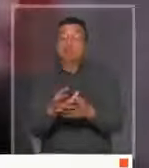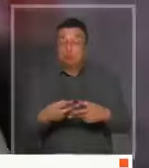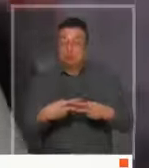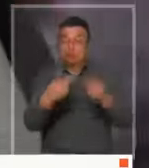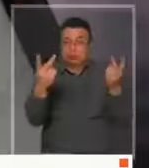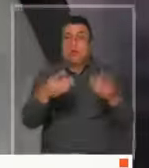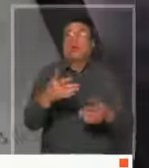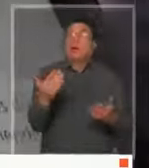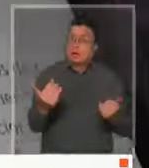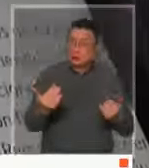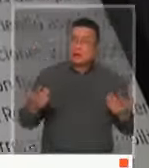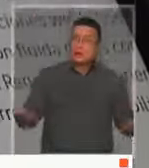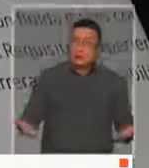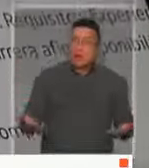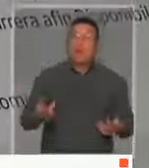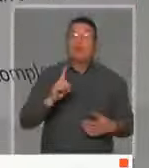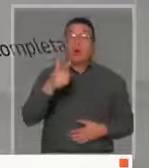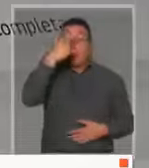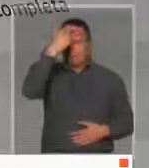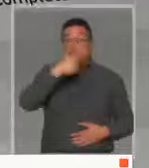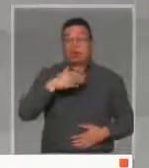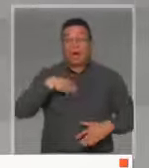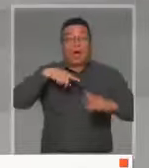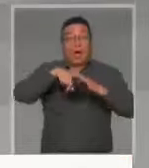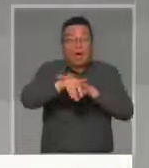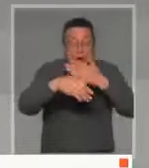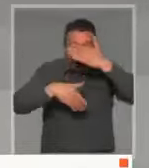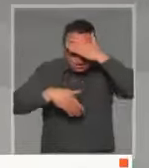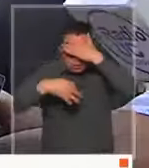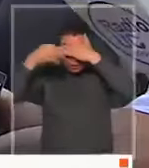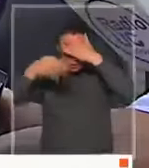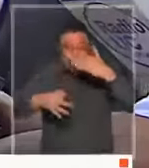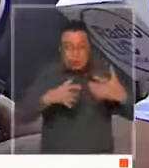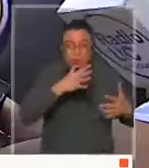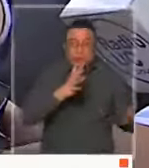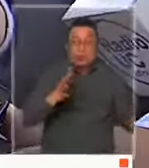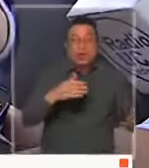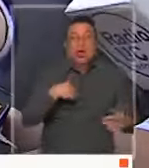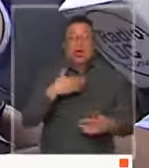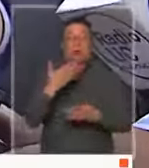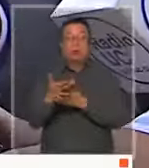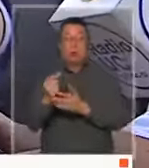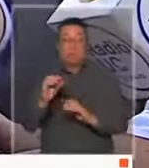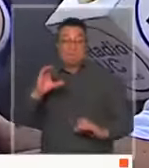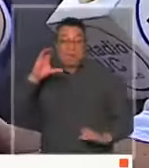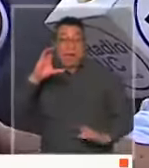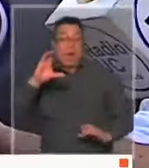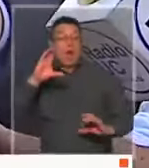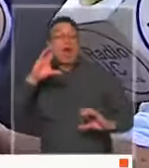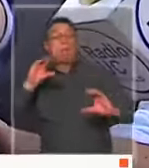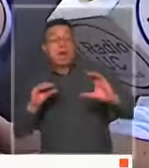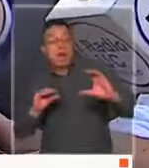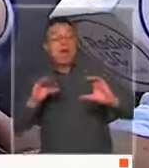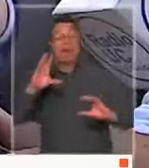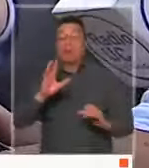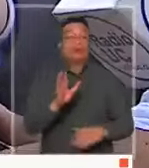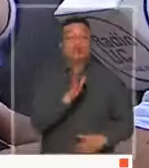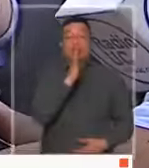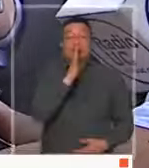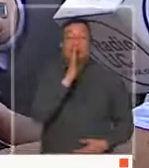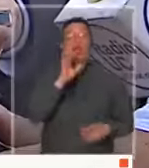algo indispensable. Si no, la persona entra a ciegas y nunca sabe si está pidiendo más de lo que le podrían eventualmente pagar